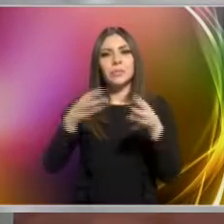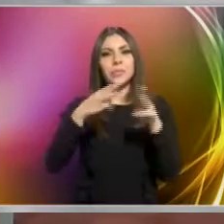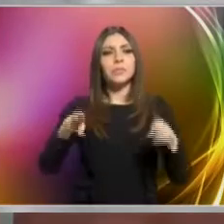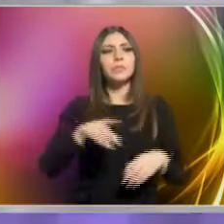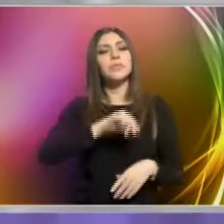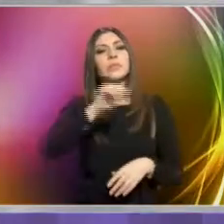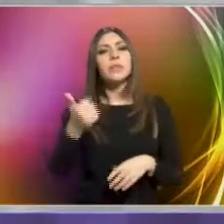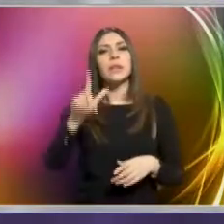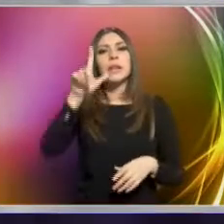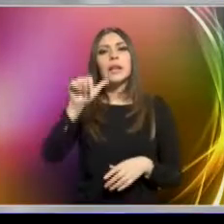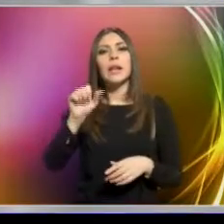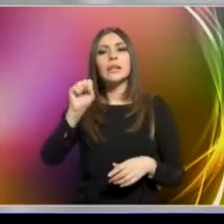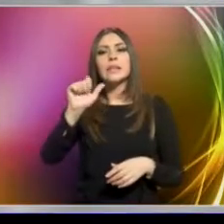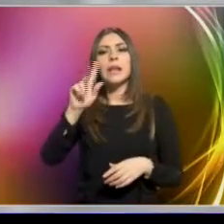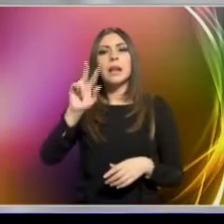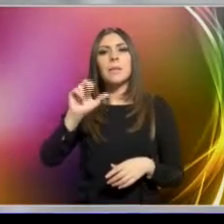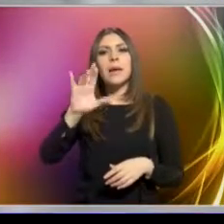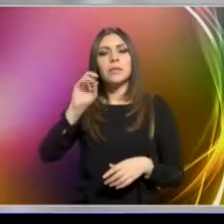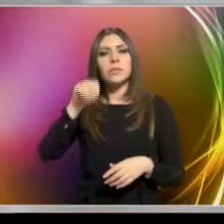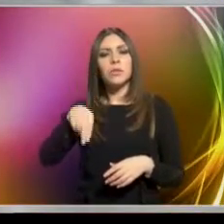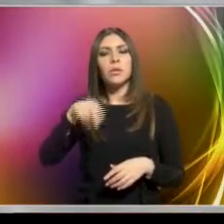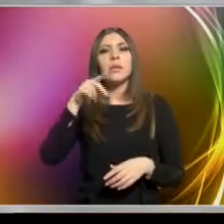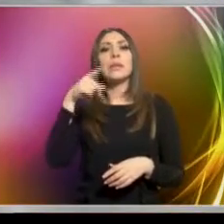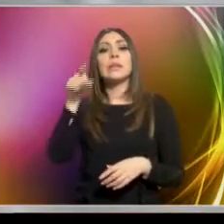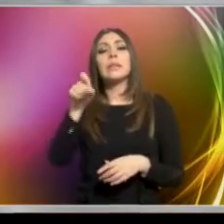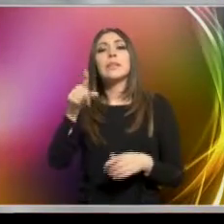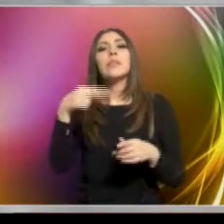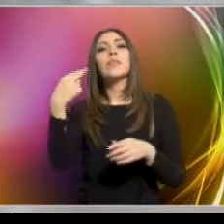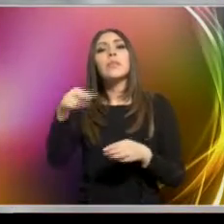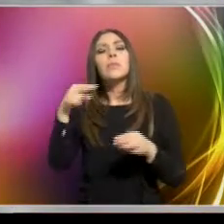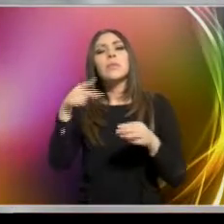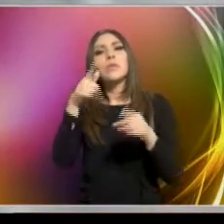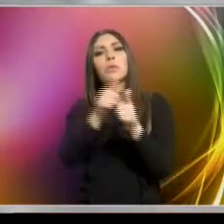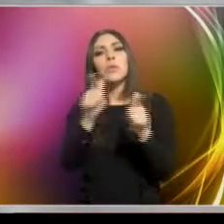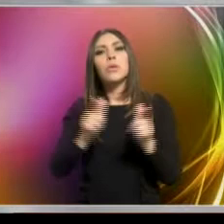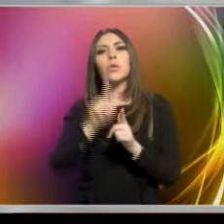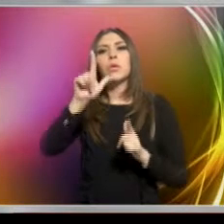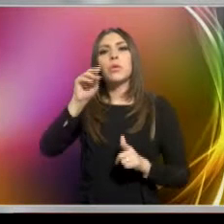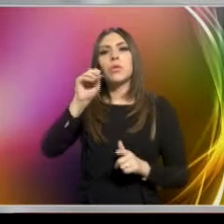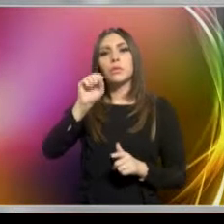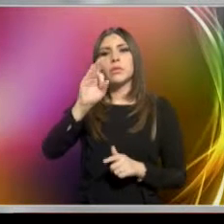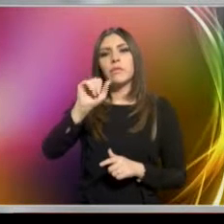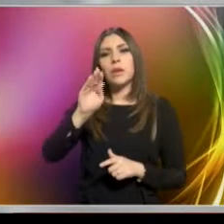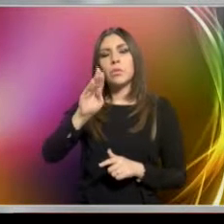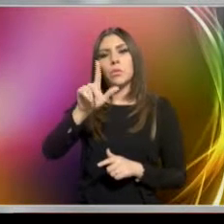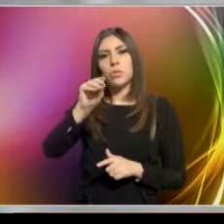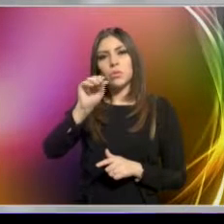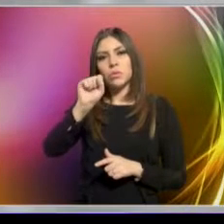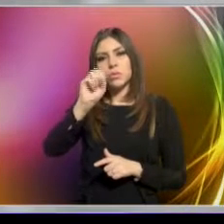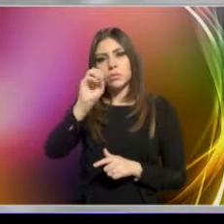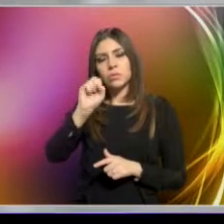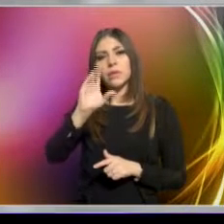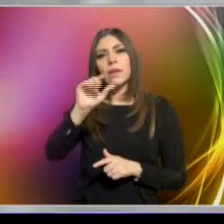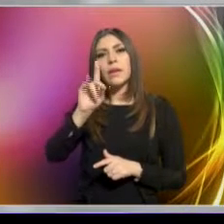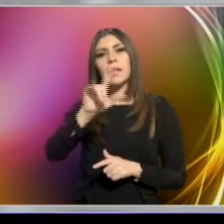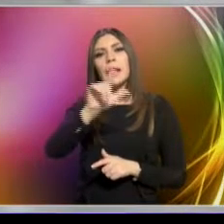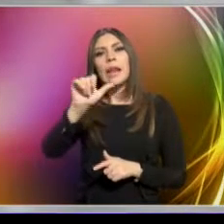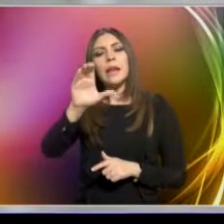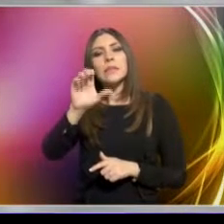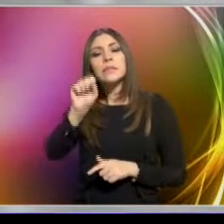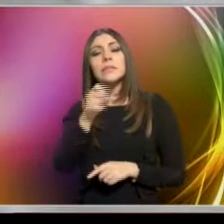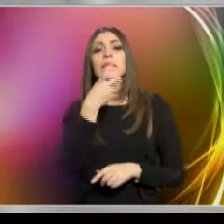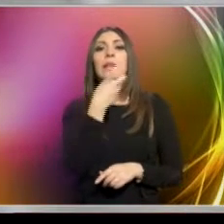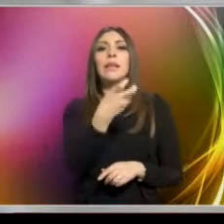Juan, Los Fabulosos Cadillacs. Una banda argentina que viene ya casi Maravilloso. 3 décadas Sí. de... Desde Vasos Vacíos, ¿no? Que no